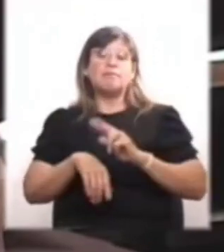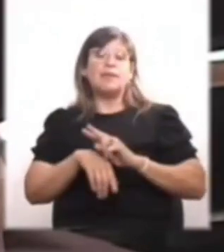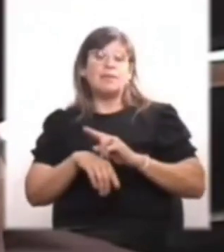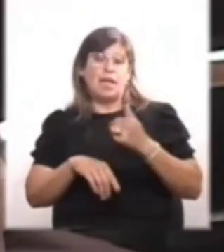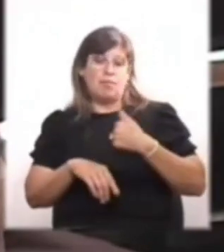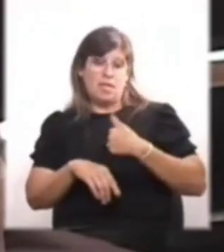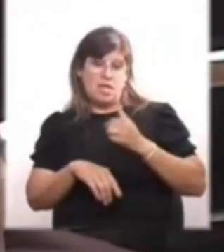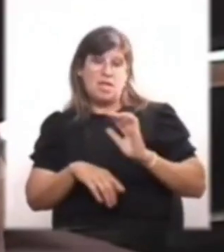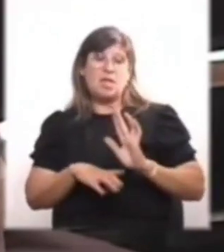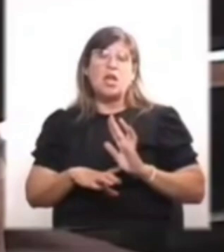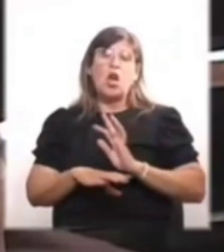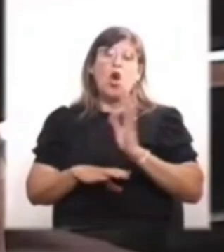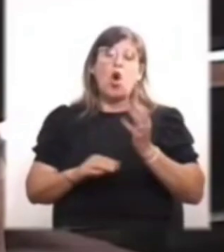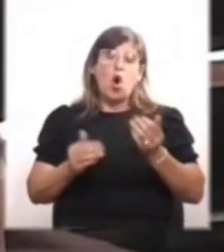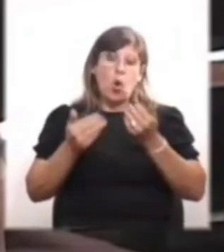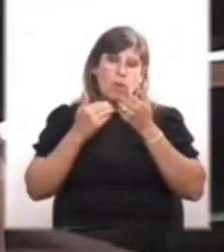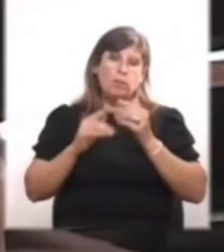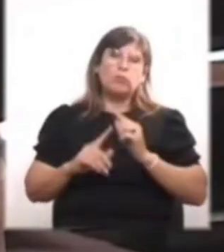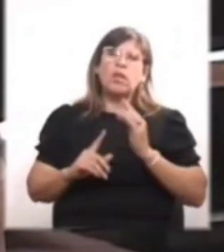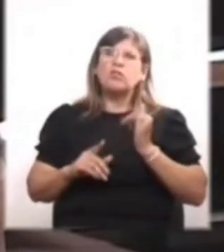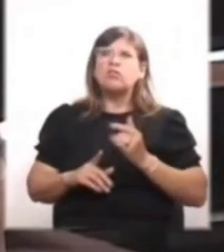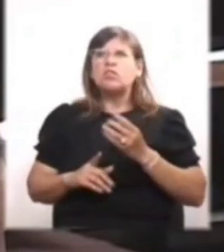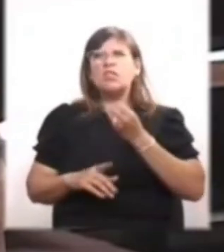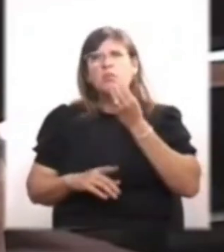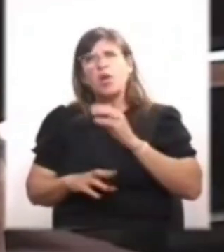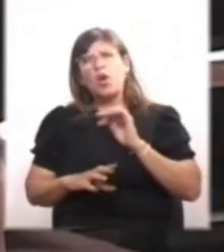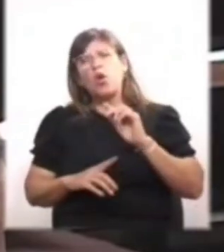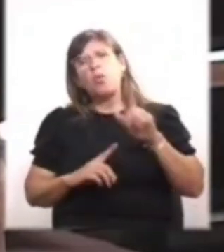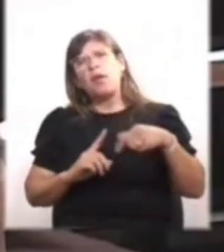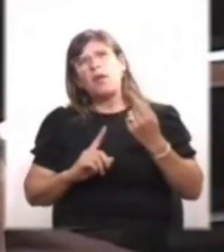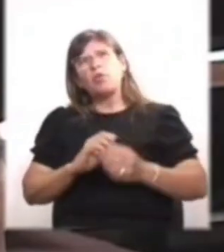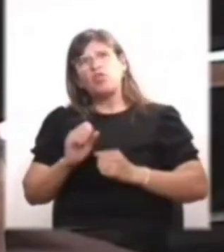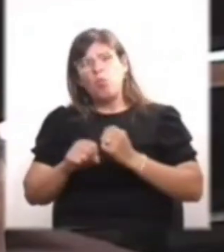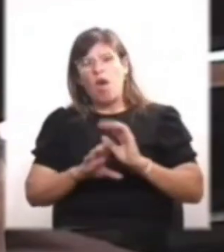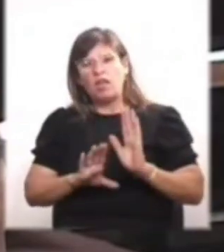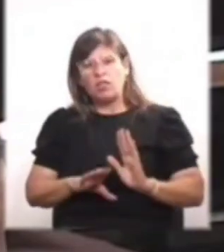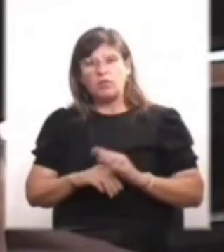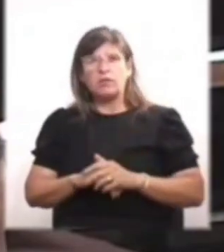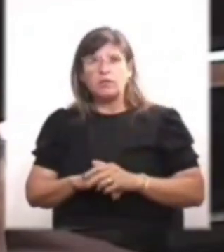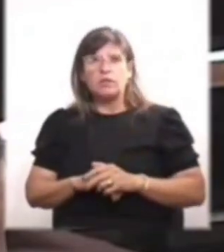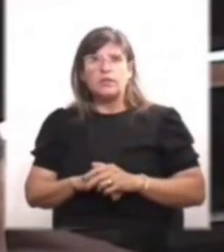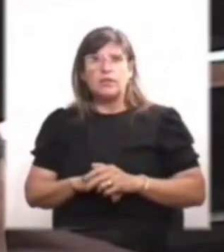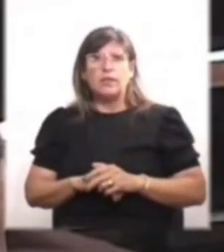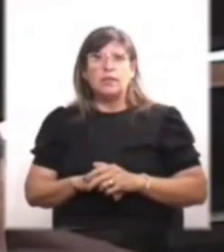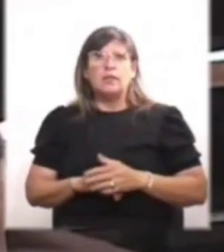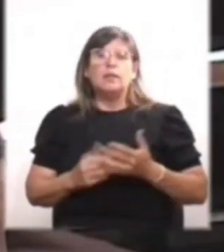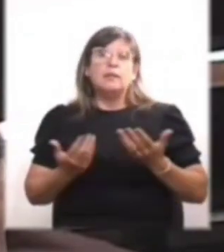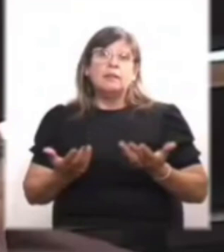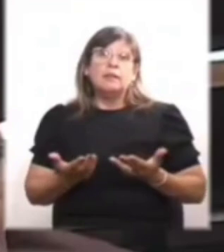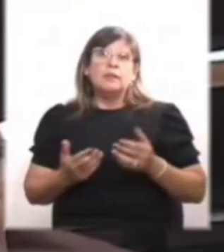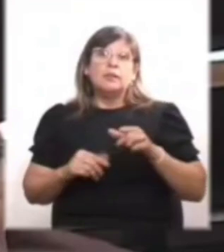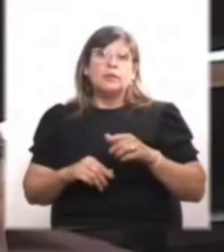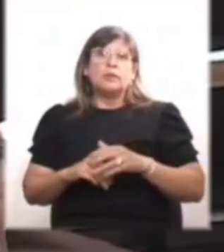sugirieron o me preguntaron si no sería conveniente dejarlo para el año próximo, en virtud de que